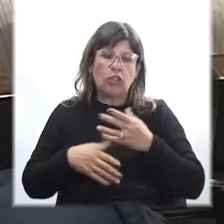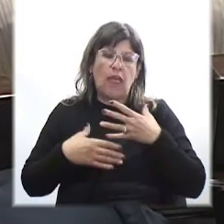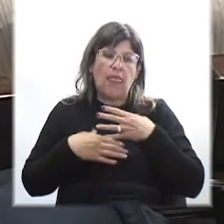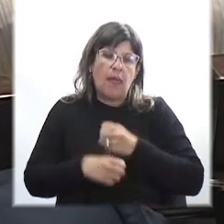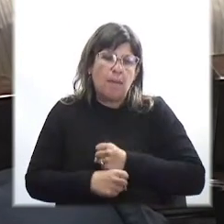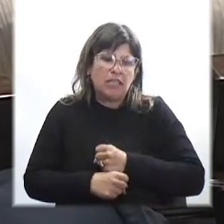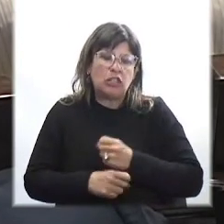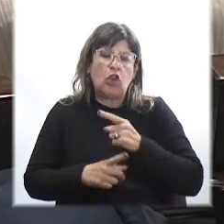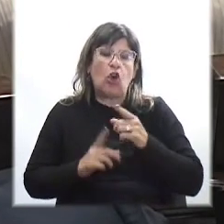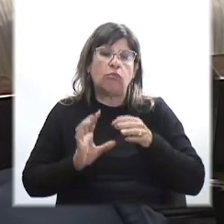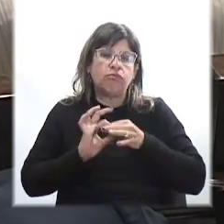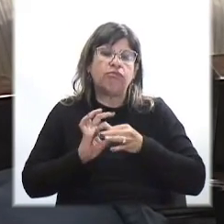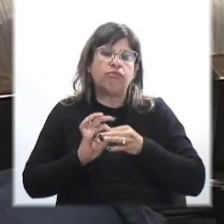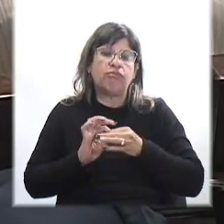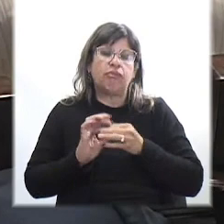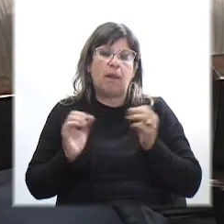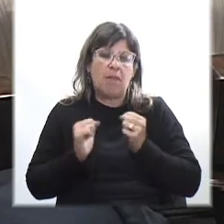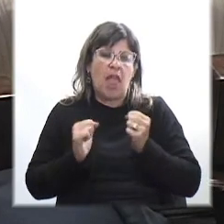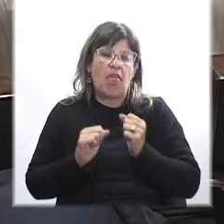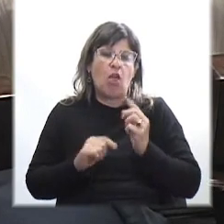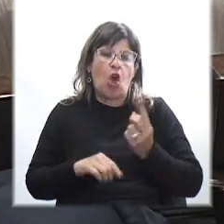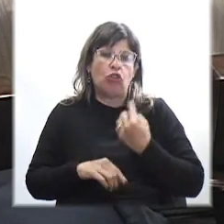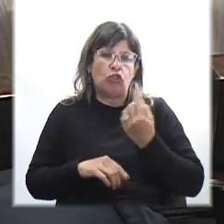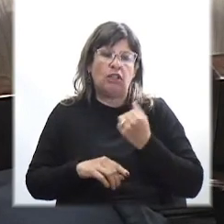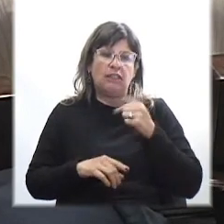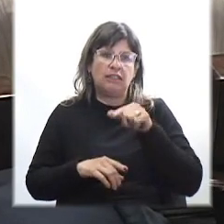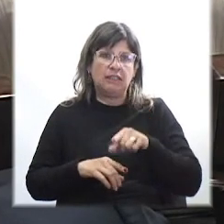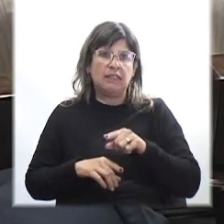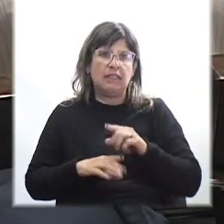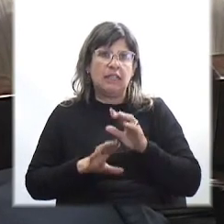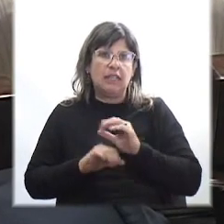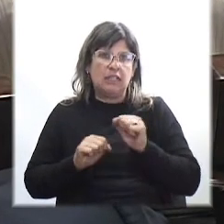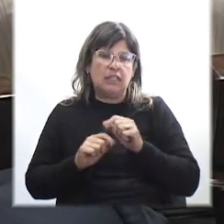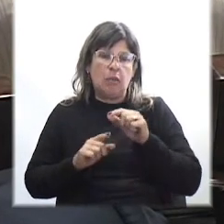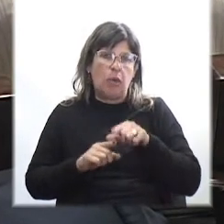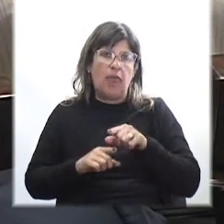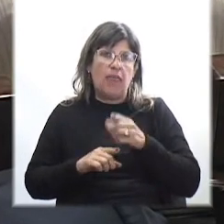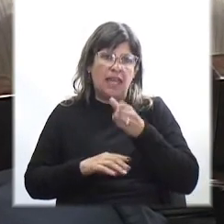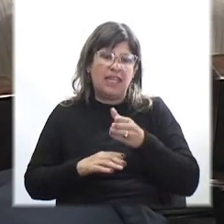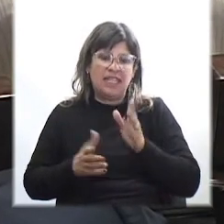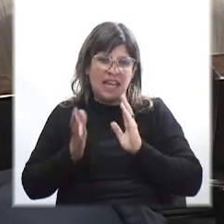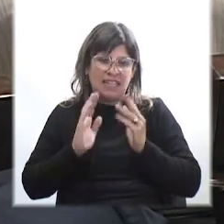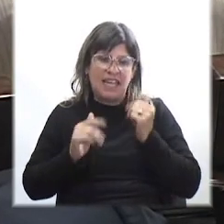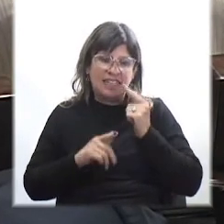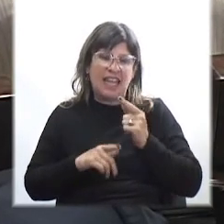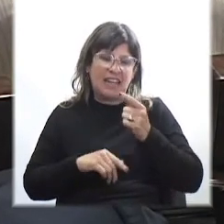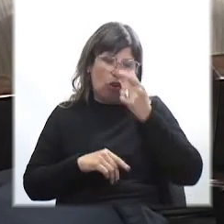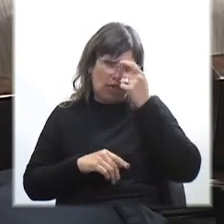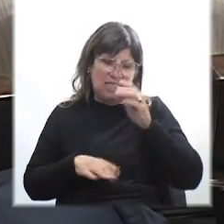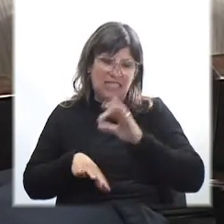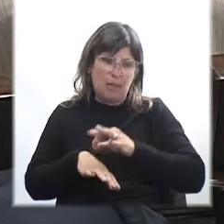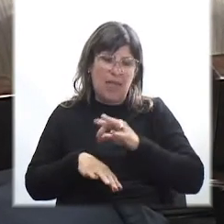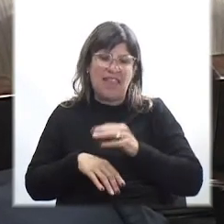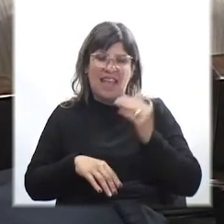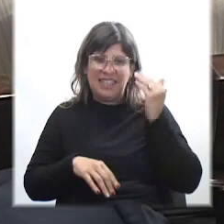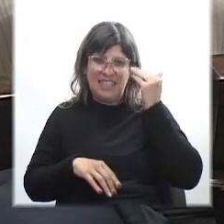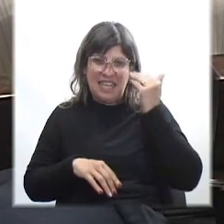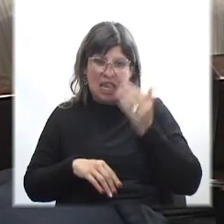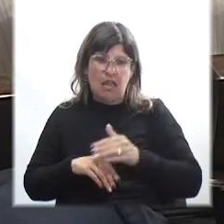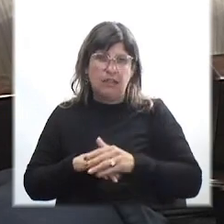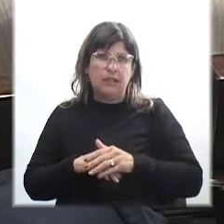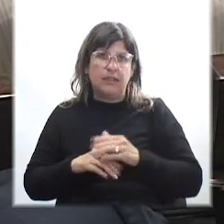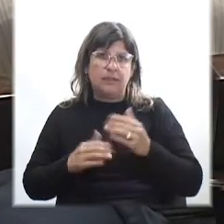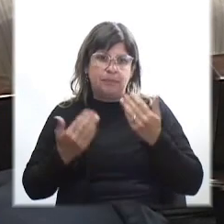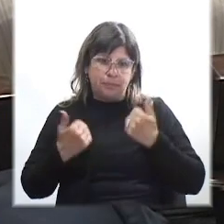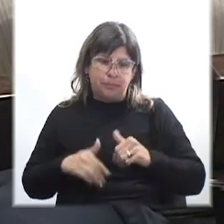menudo ligada al miedo o la soledad. Las tendencias suicidas se pueden y deben tratar desde la ciencia médica y psíquica.